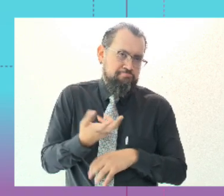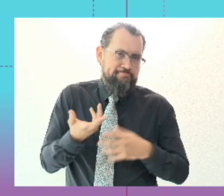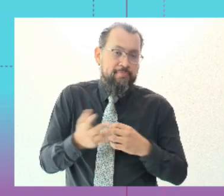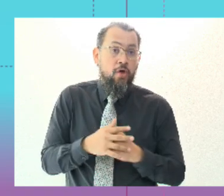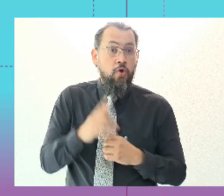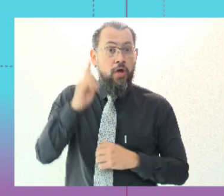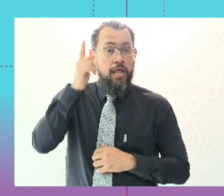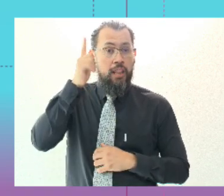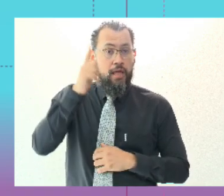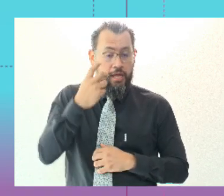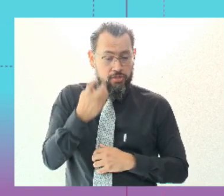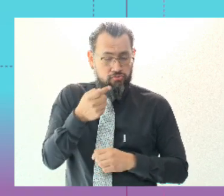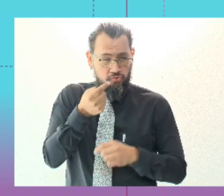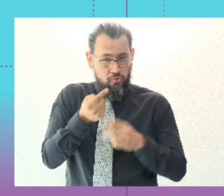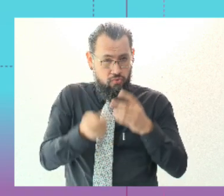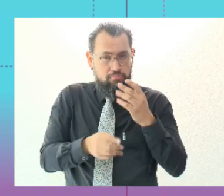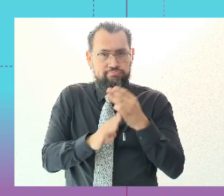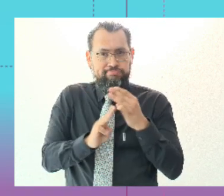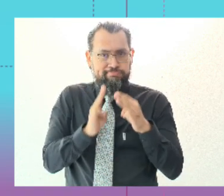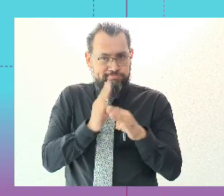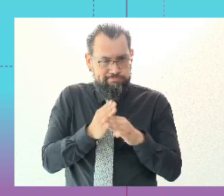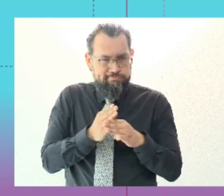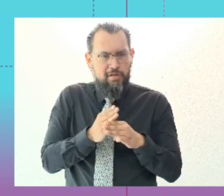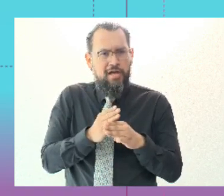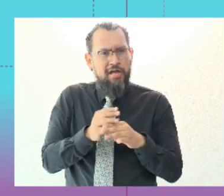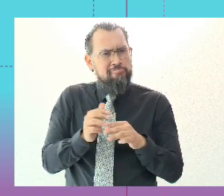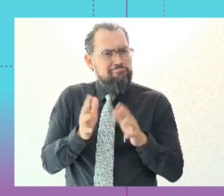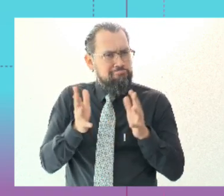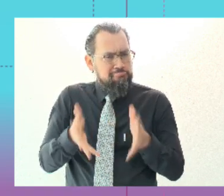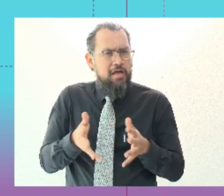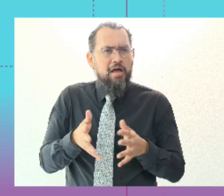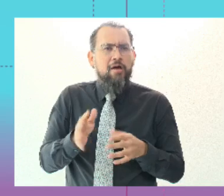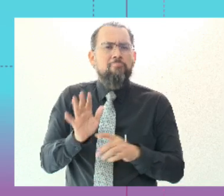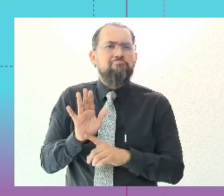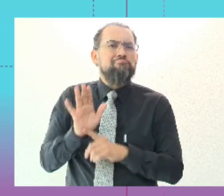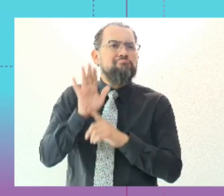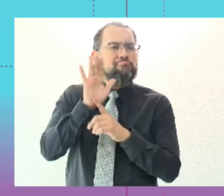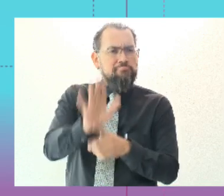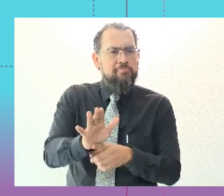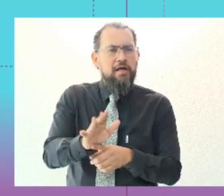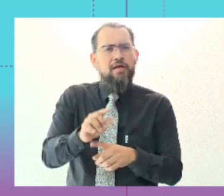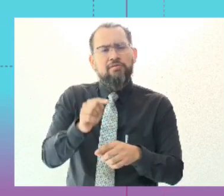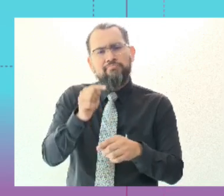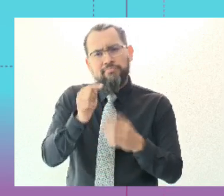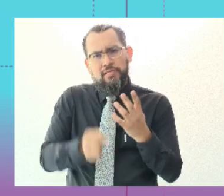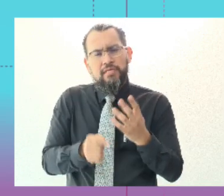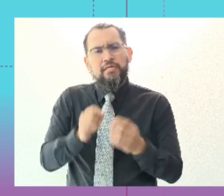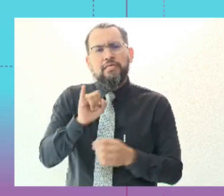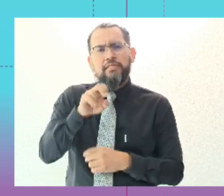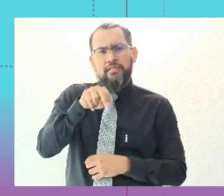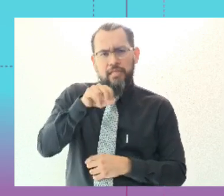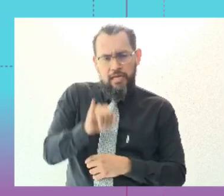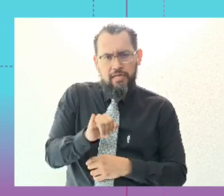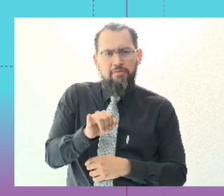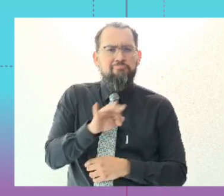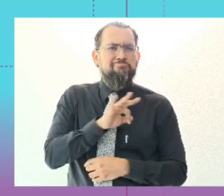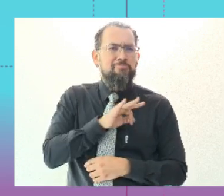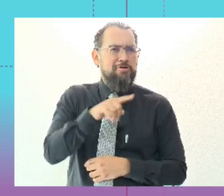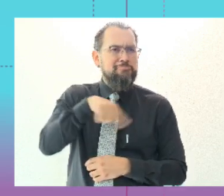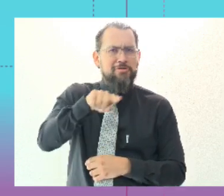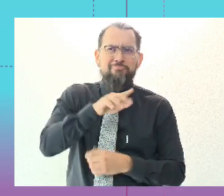este material que se va a quedar anclado, digamos, en las plataformas digitales del INAI pueda ser